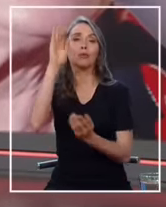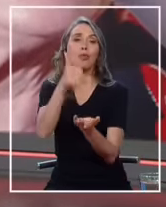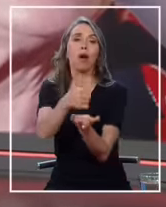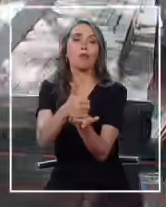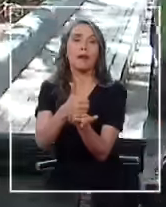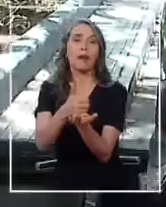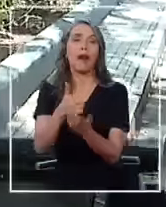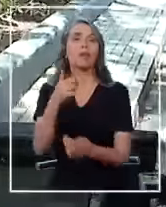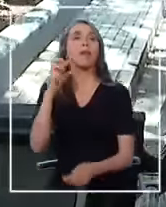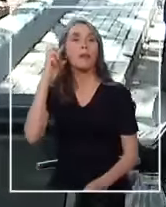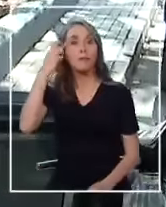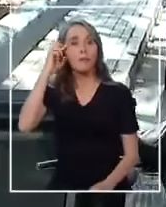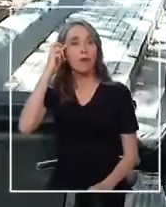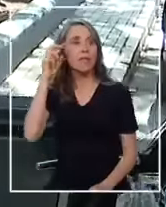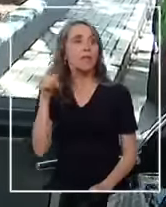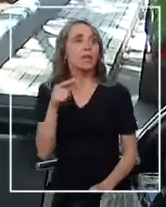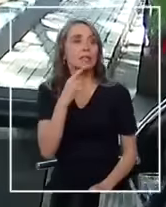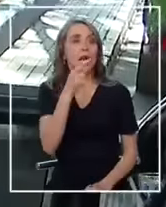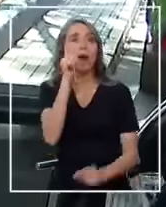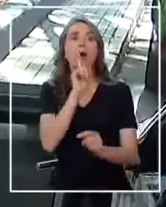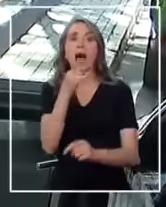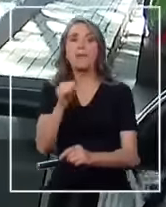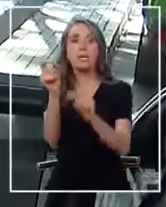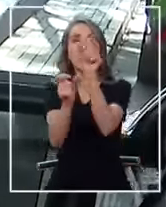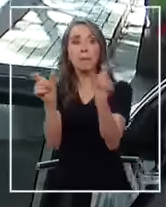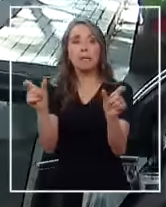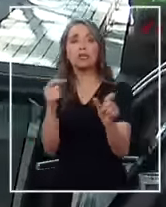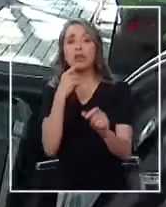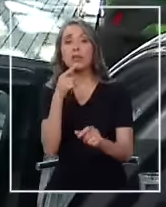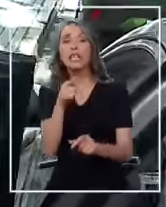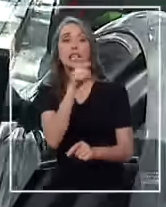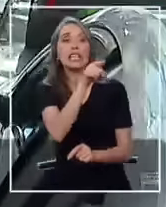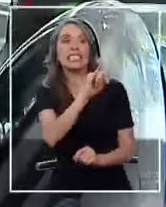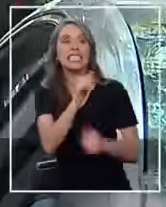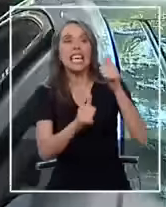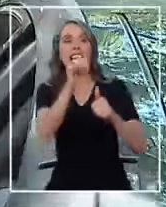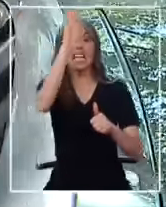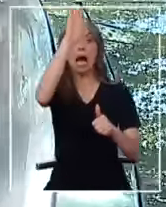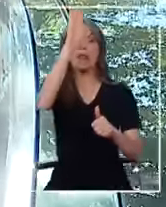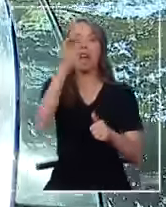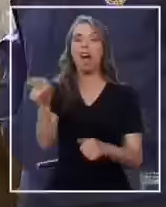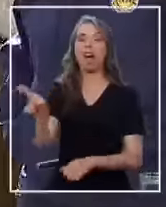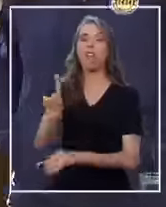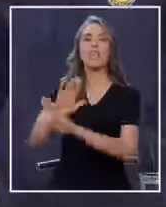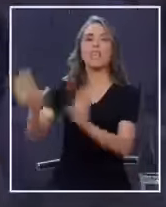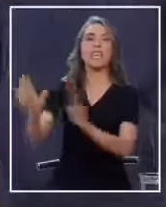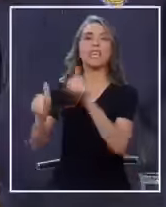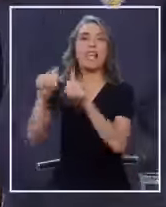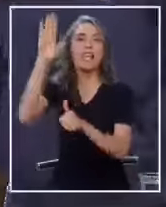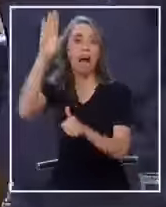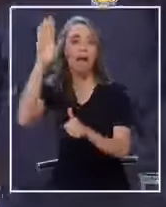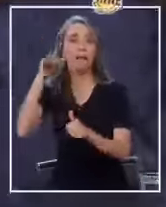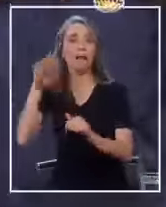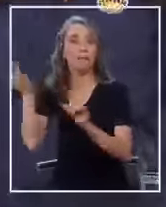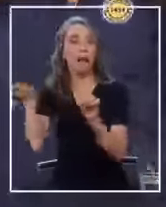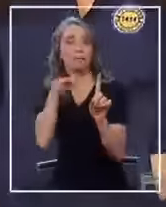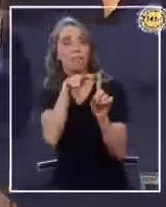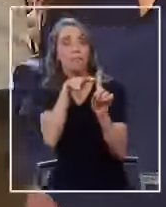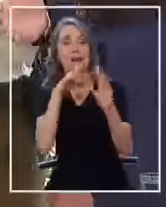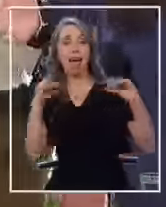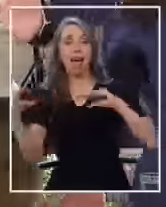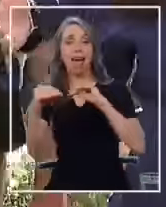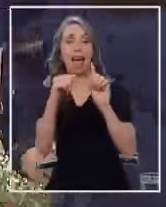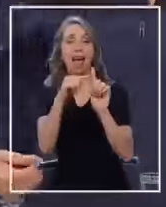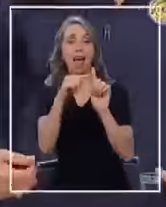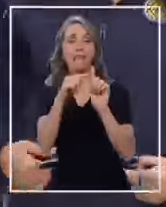Al final es la gente la que instala o desinstala a los candidatos. Una de las figuras políticas más mencionadas de los